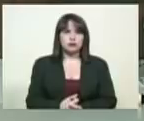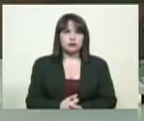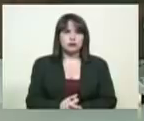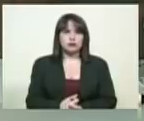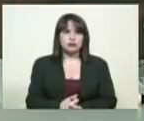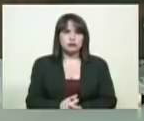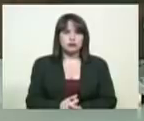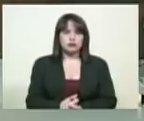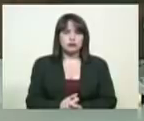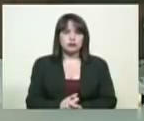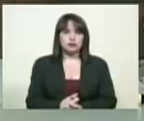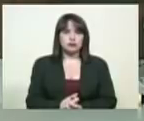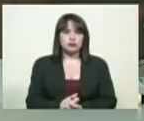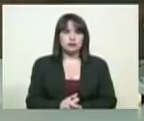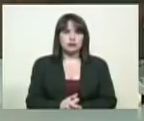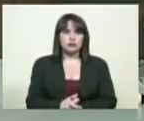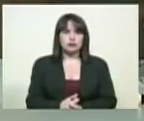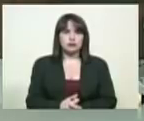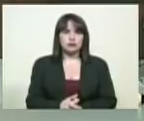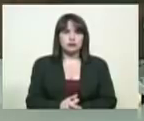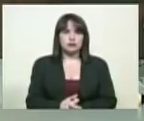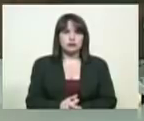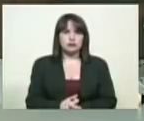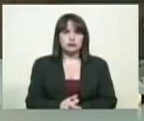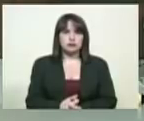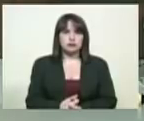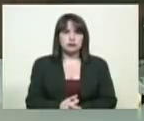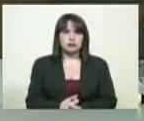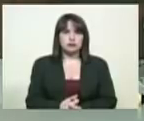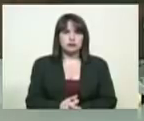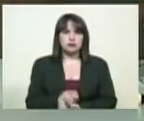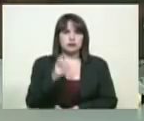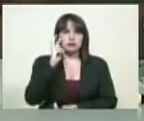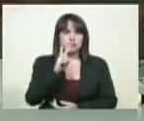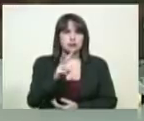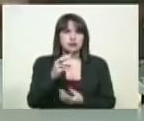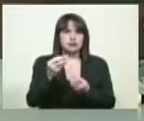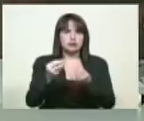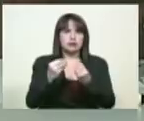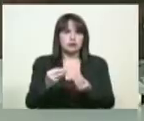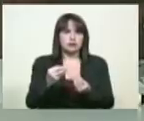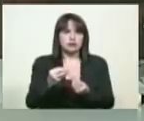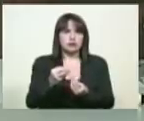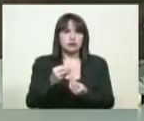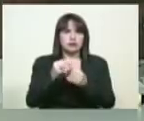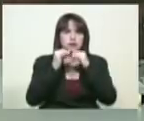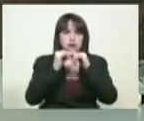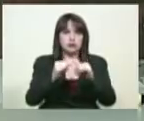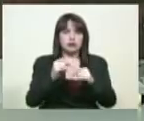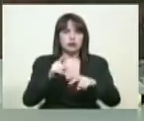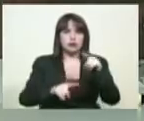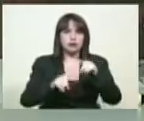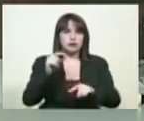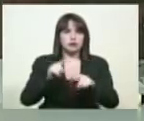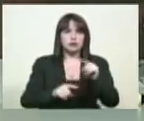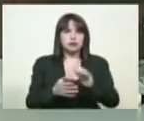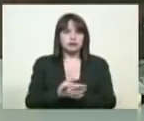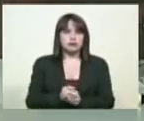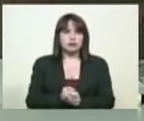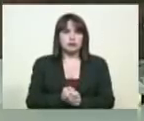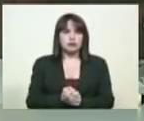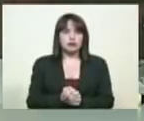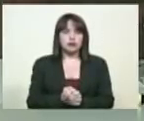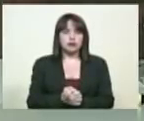que eso sea una realidad una gran transformación desde pedevesa desde las